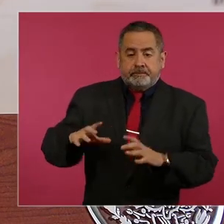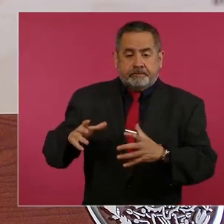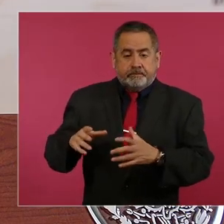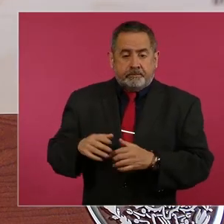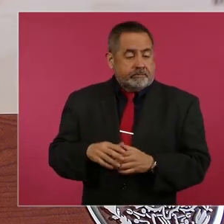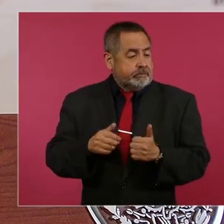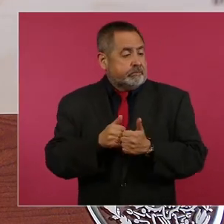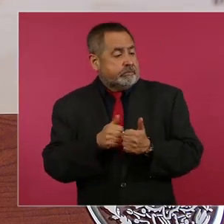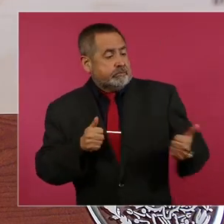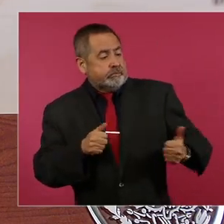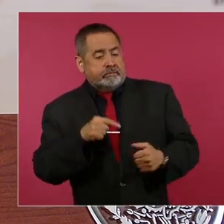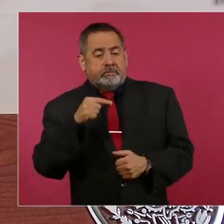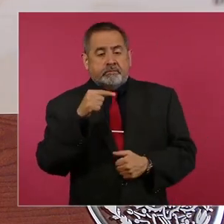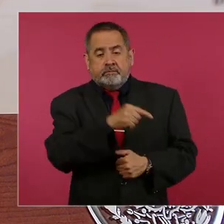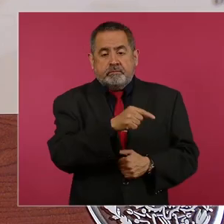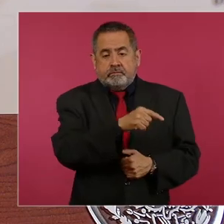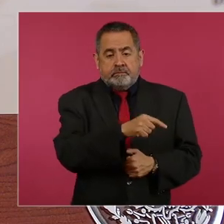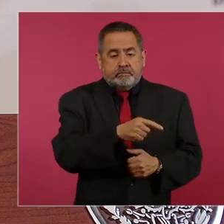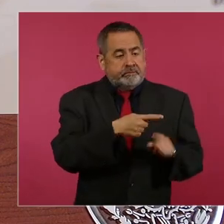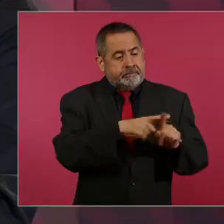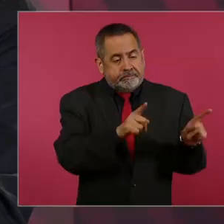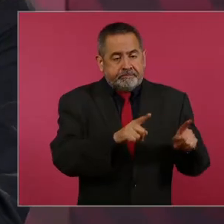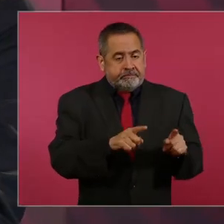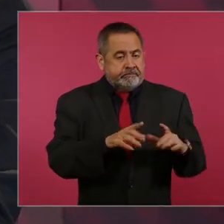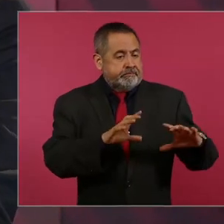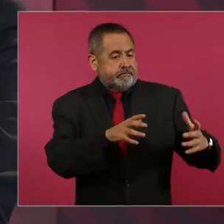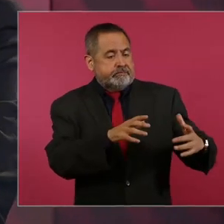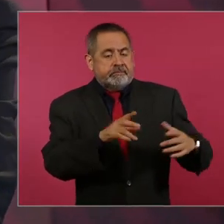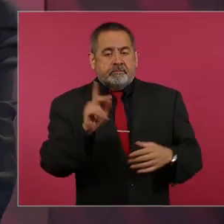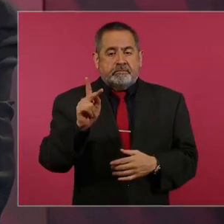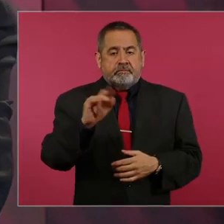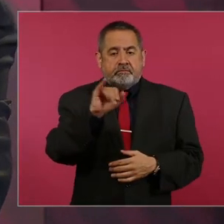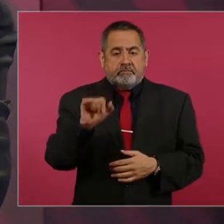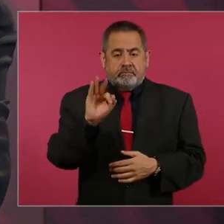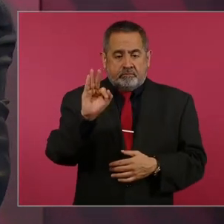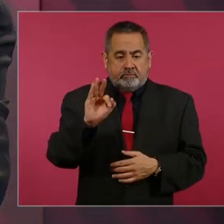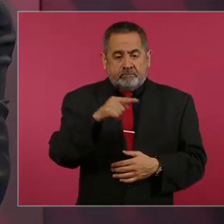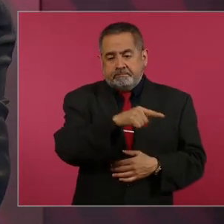autónomo, independiente, en el Poder Judicial.